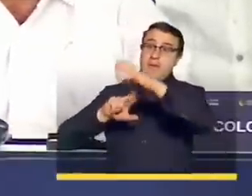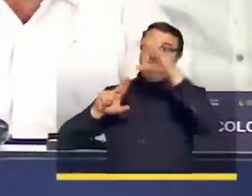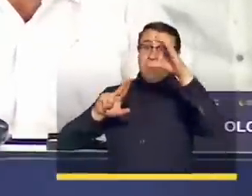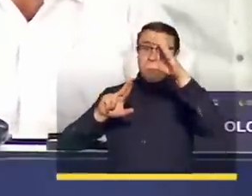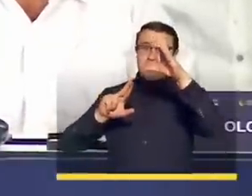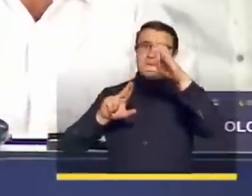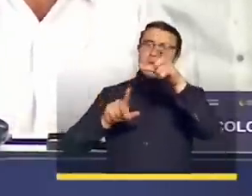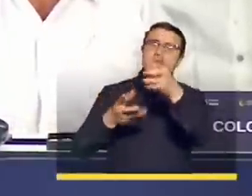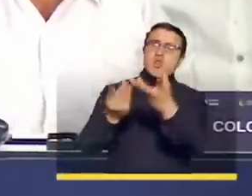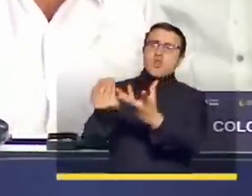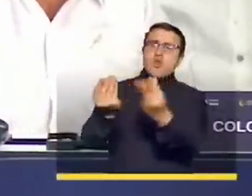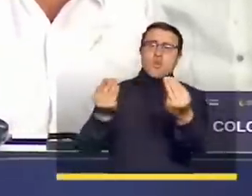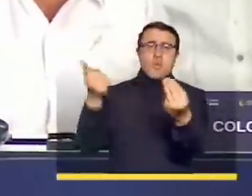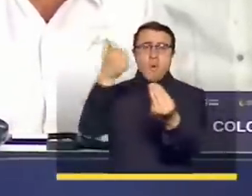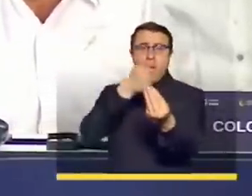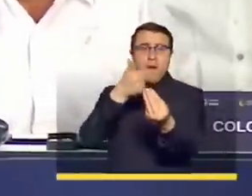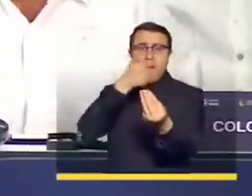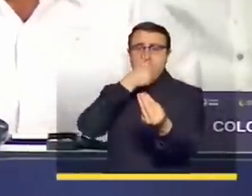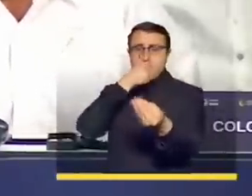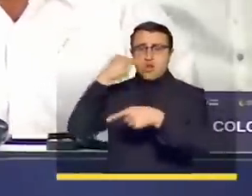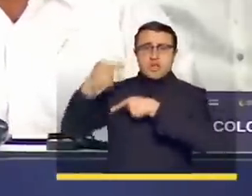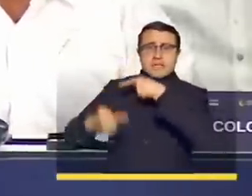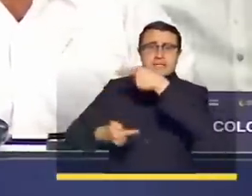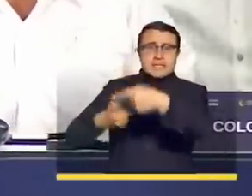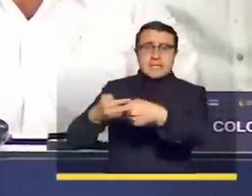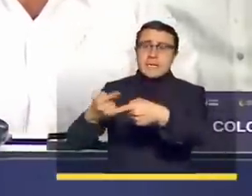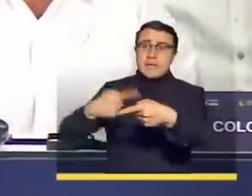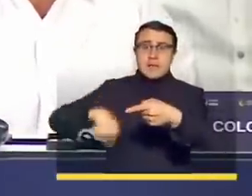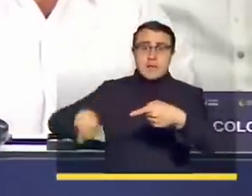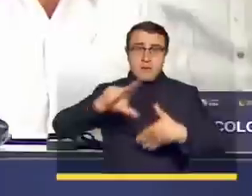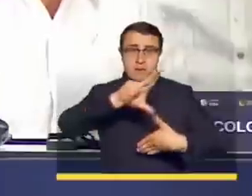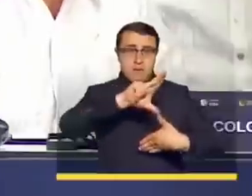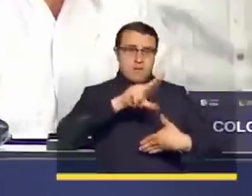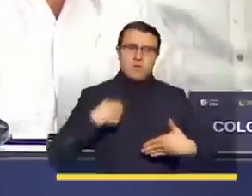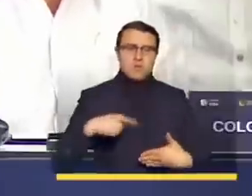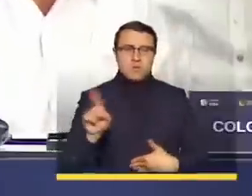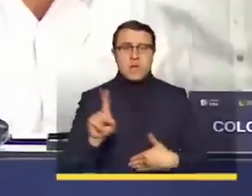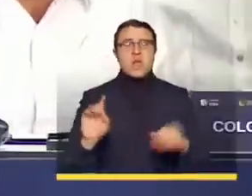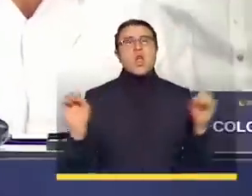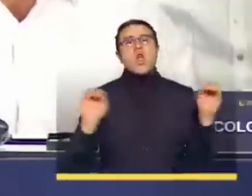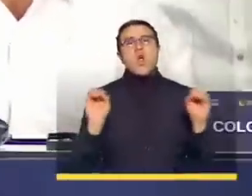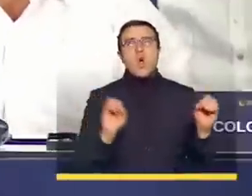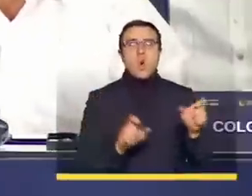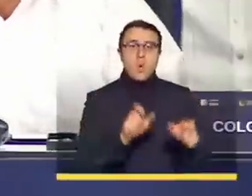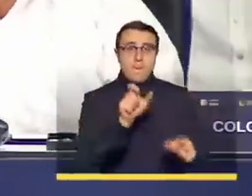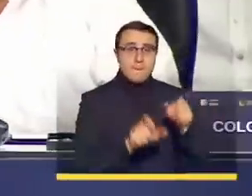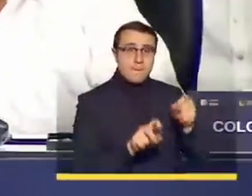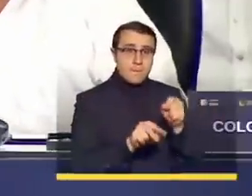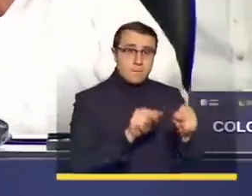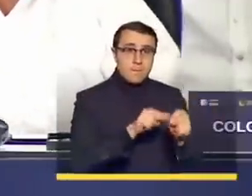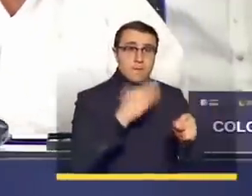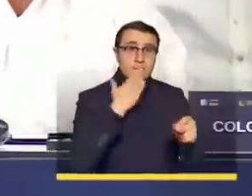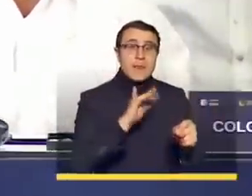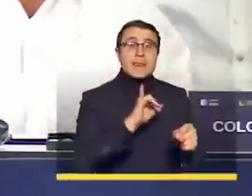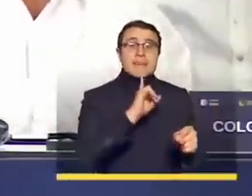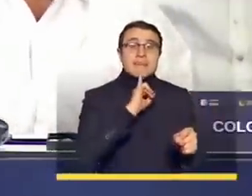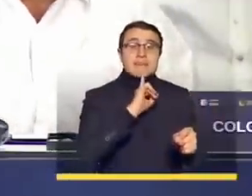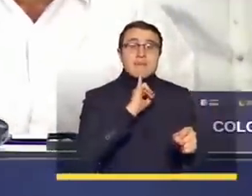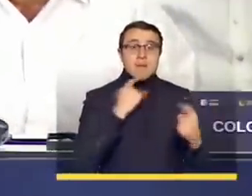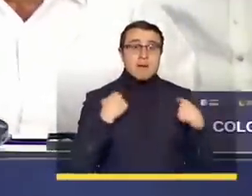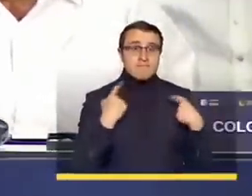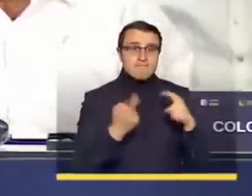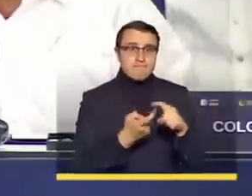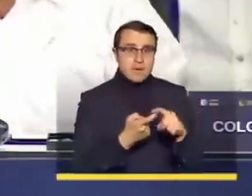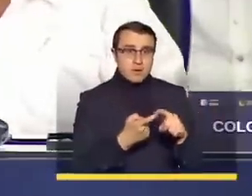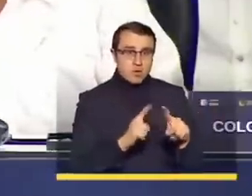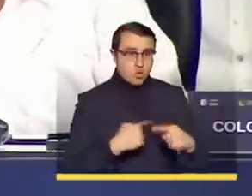los pueblos afros, que no son latinos, y los pueblos indígenas, que tampoco son latinos.